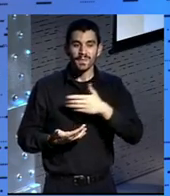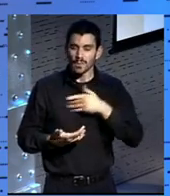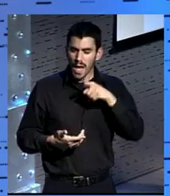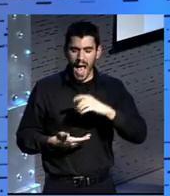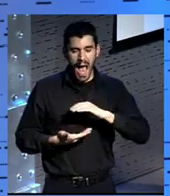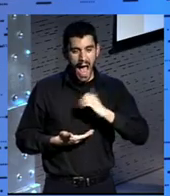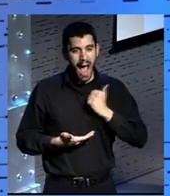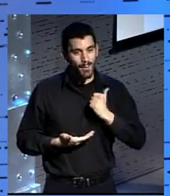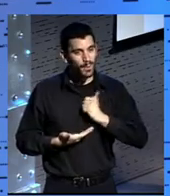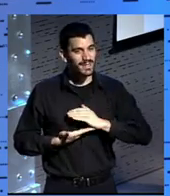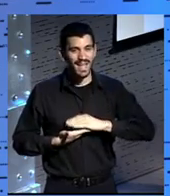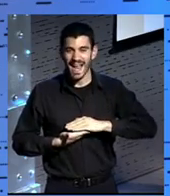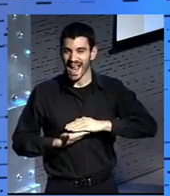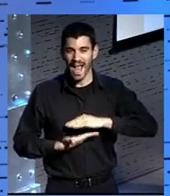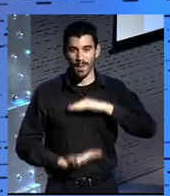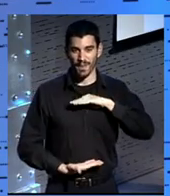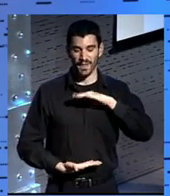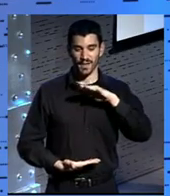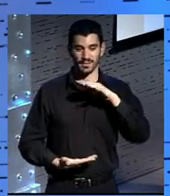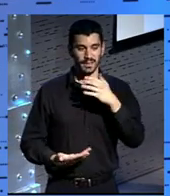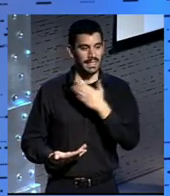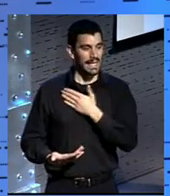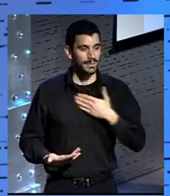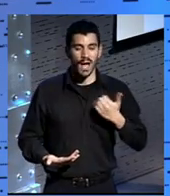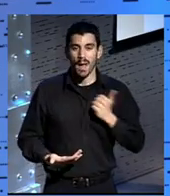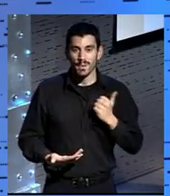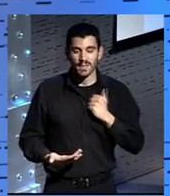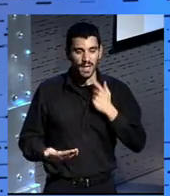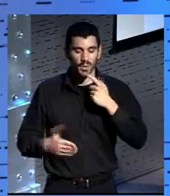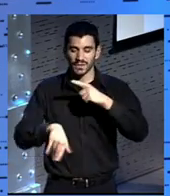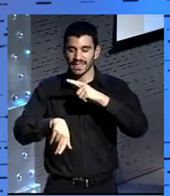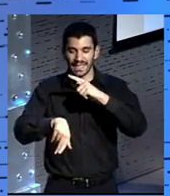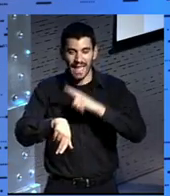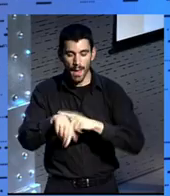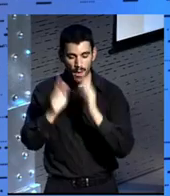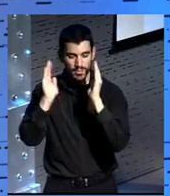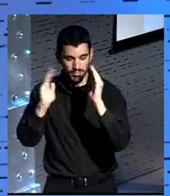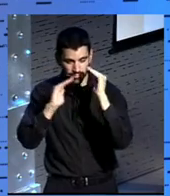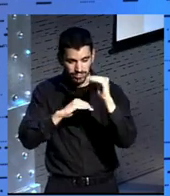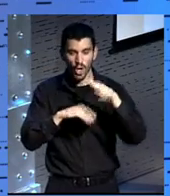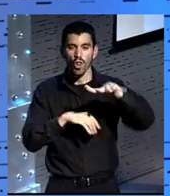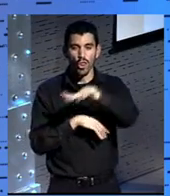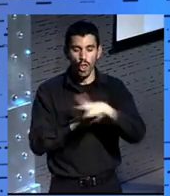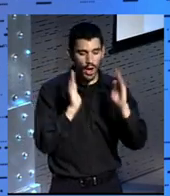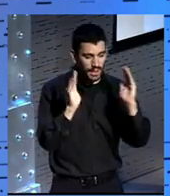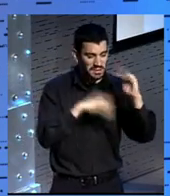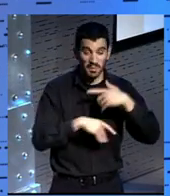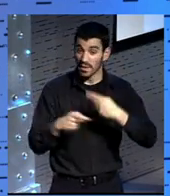capacidad, esa rotura de los límites temporales y geográficos